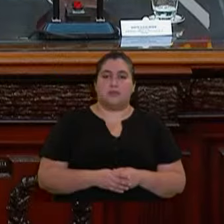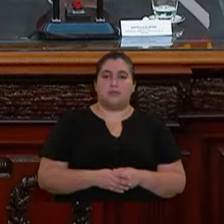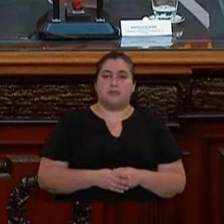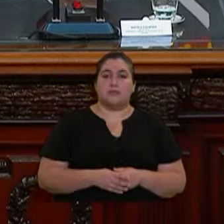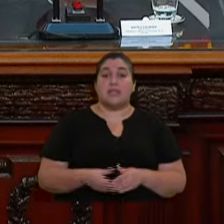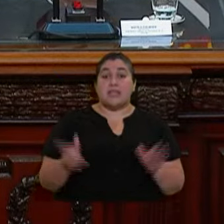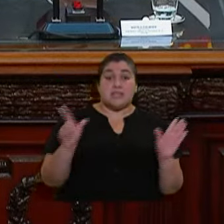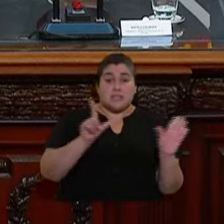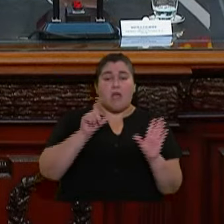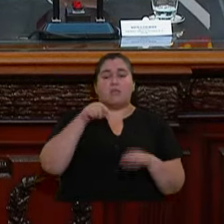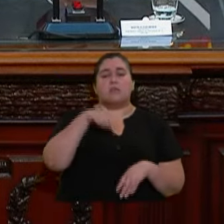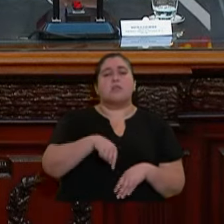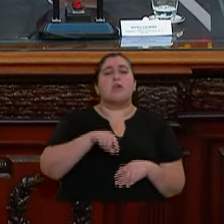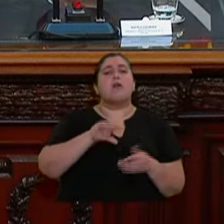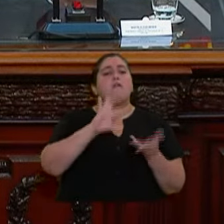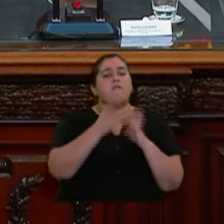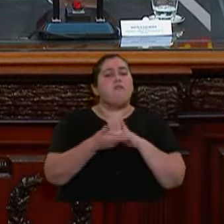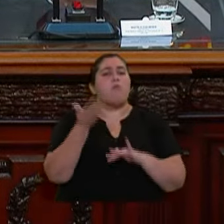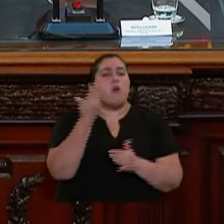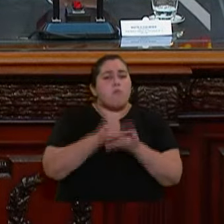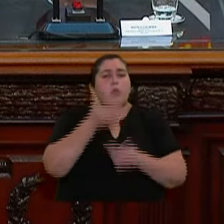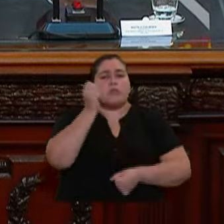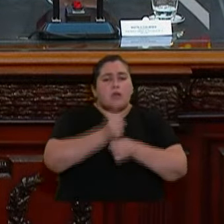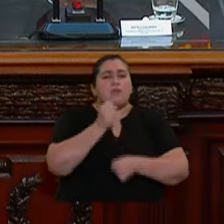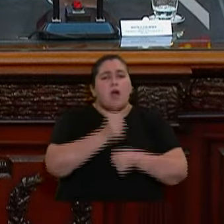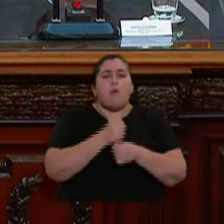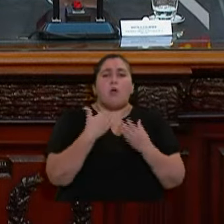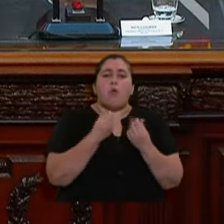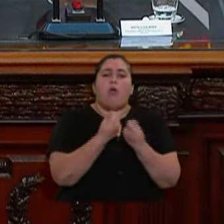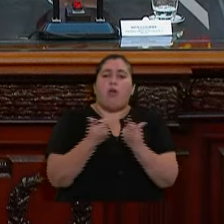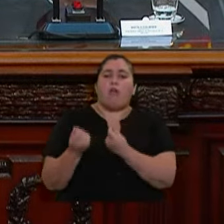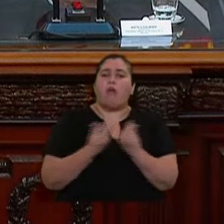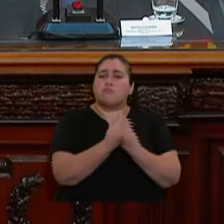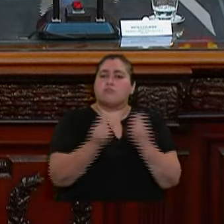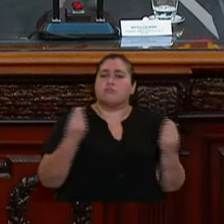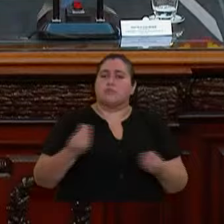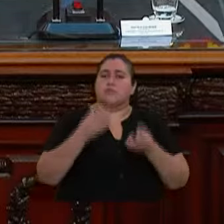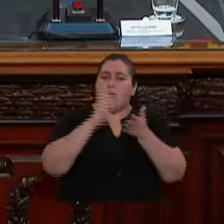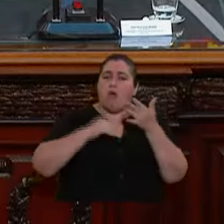7. Una reforma laboral moderna que promueva el trabajo formal.